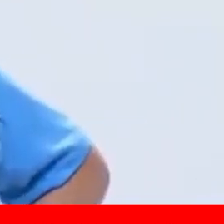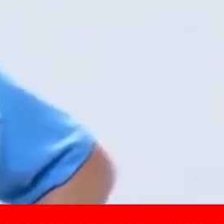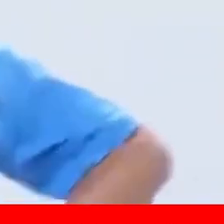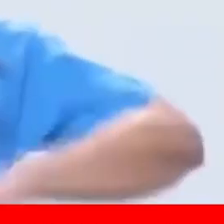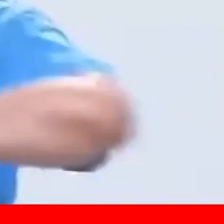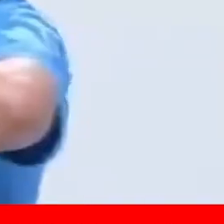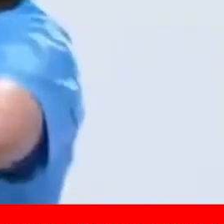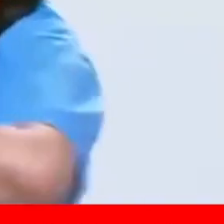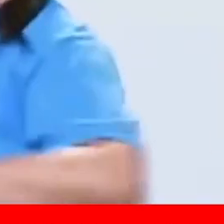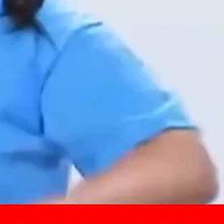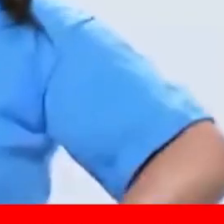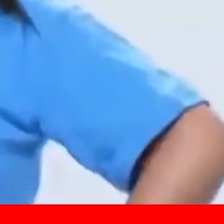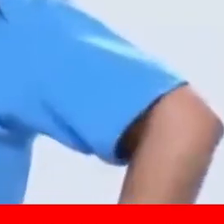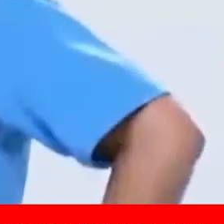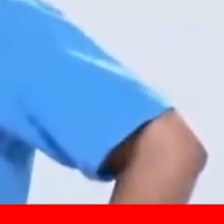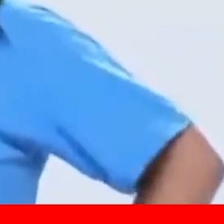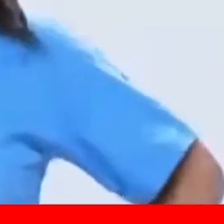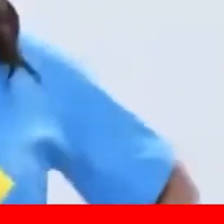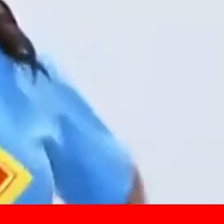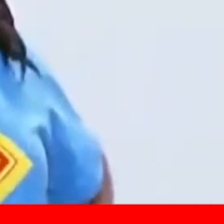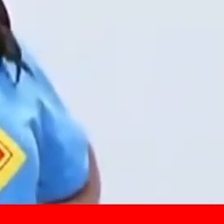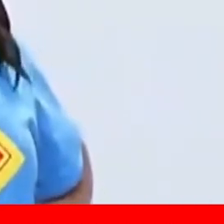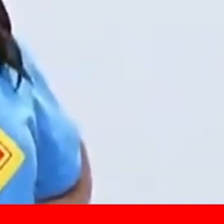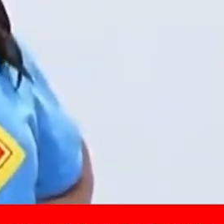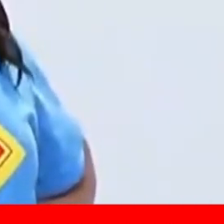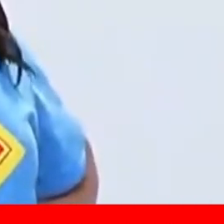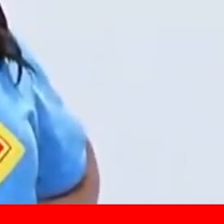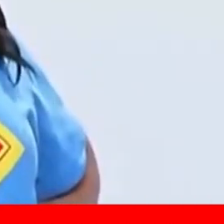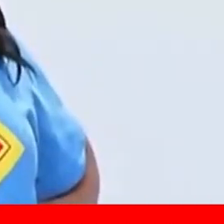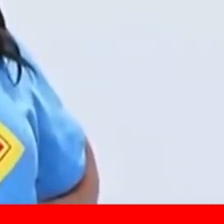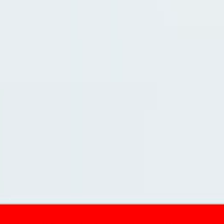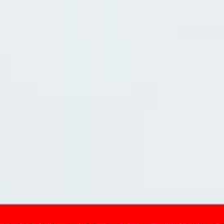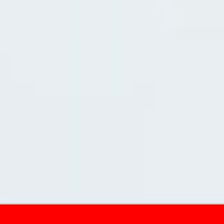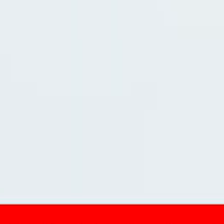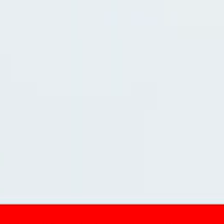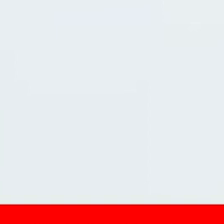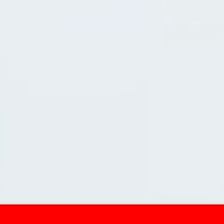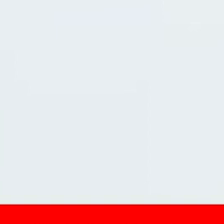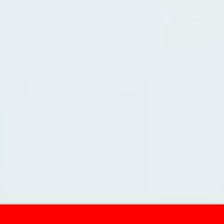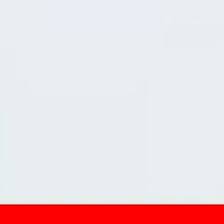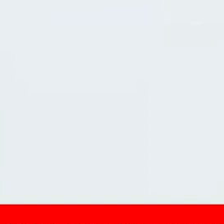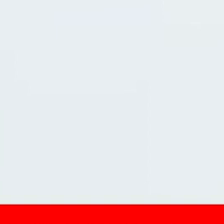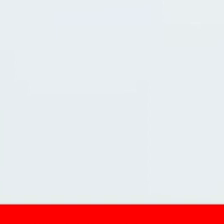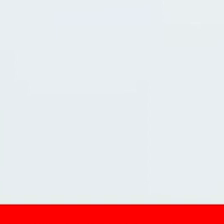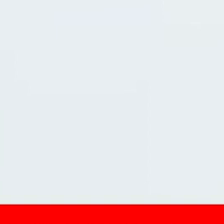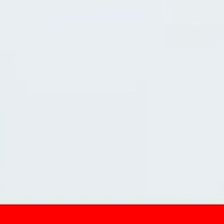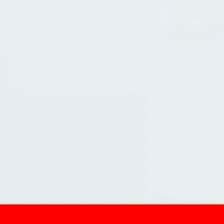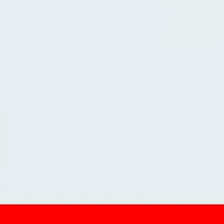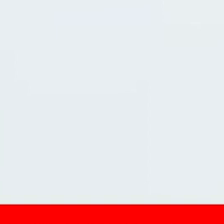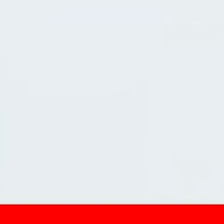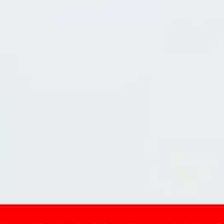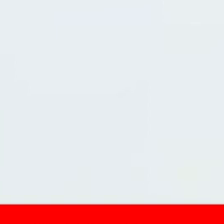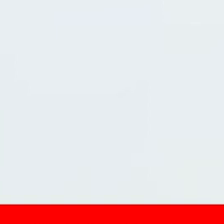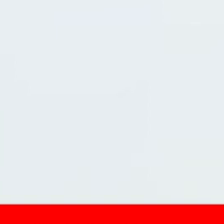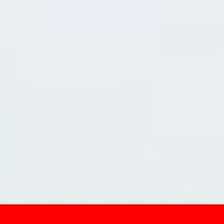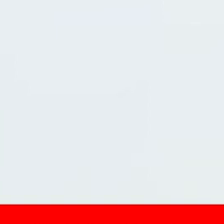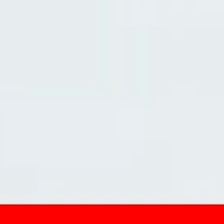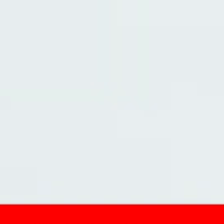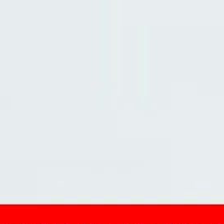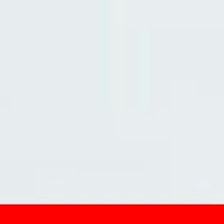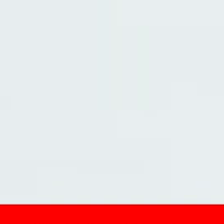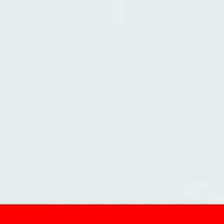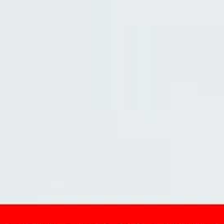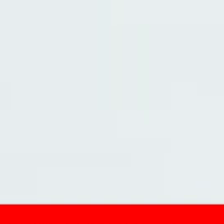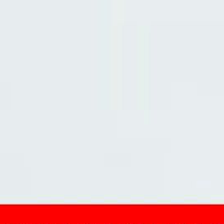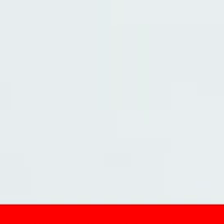jugar. Saluda de lejitos y salva la ciudad. Sé como Urpi y cuidémonos para cuidar a los demás.